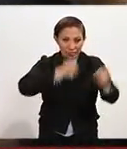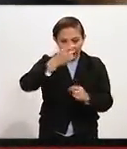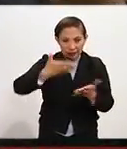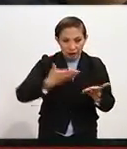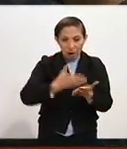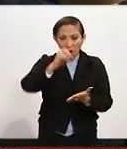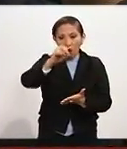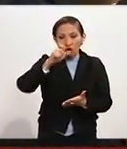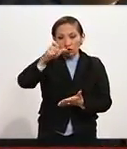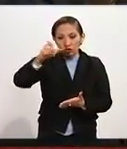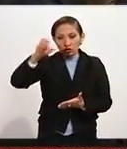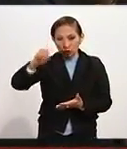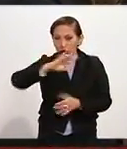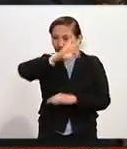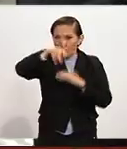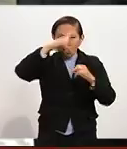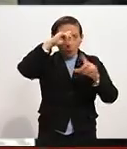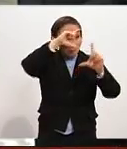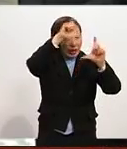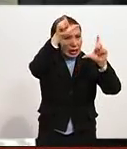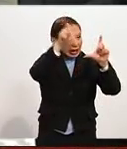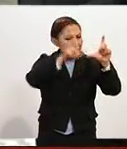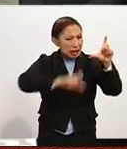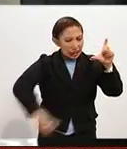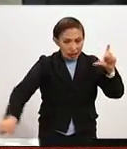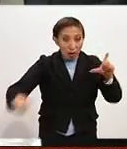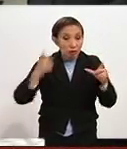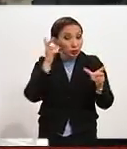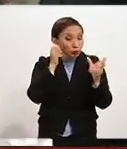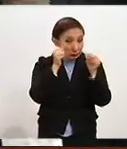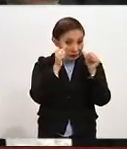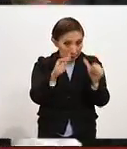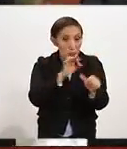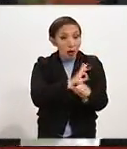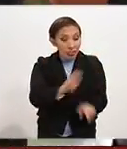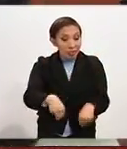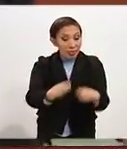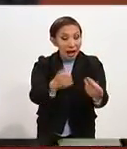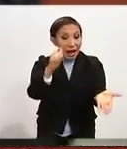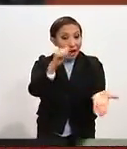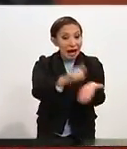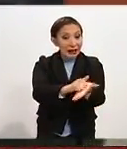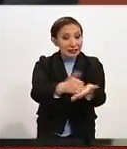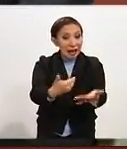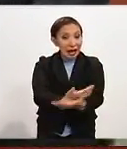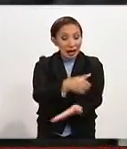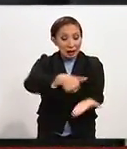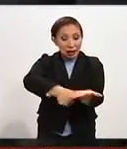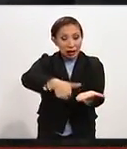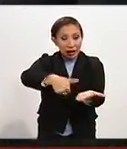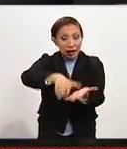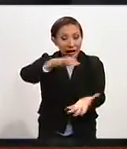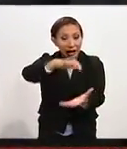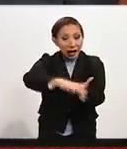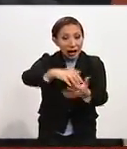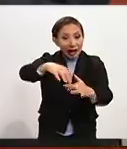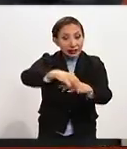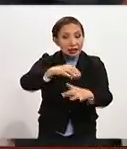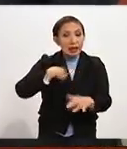de Oxxo de todo el país, escuche usted, podrán expedir actas de nacimiento, matrimonio y